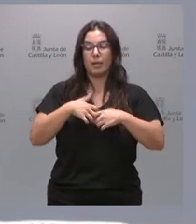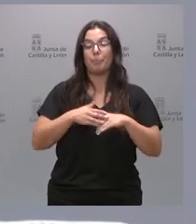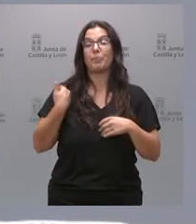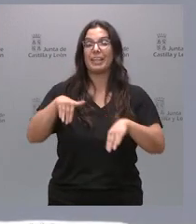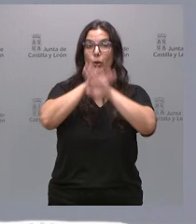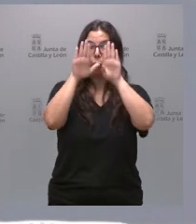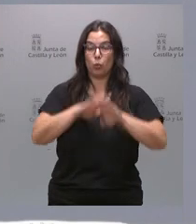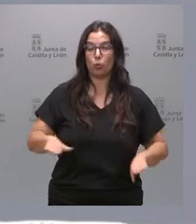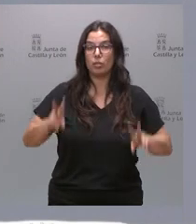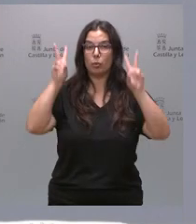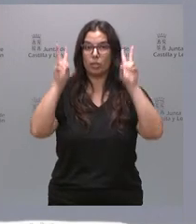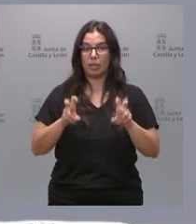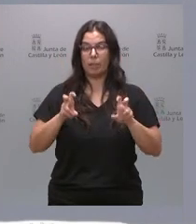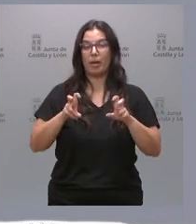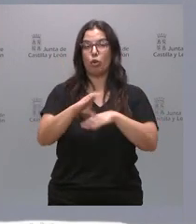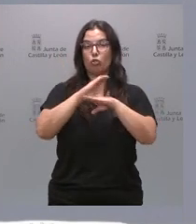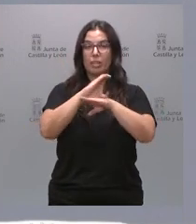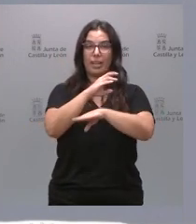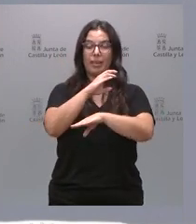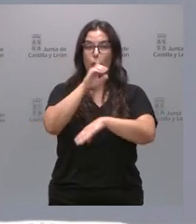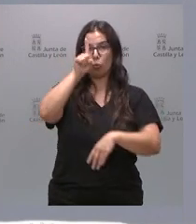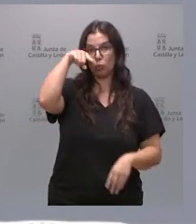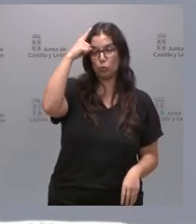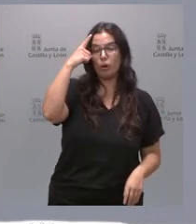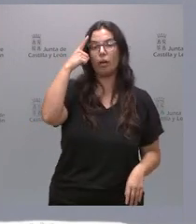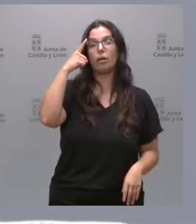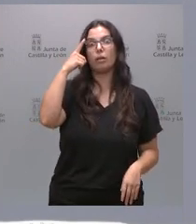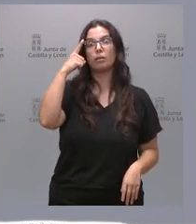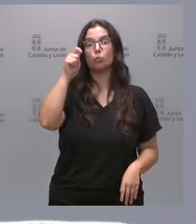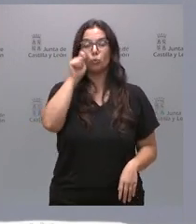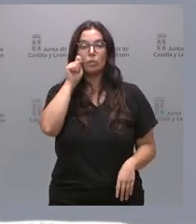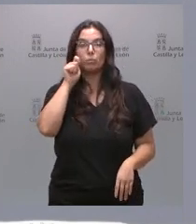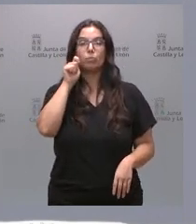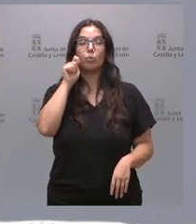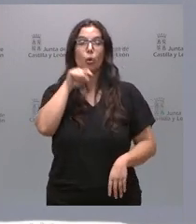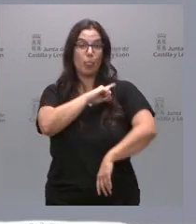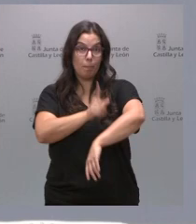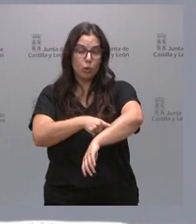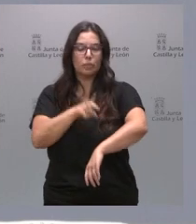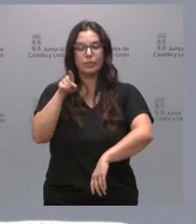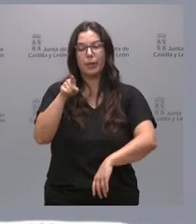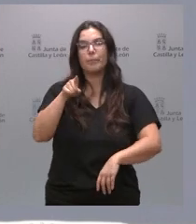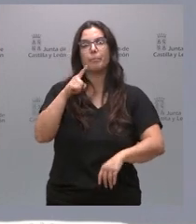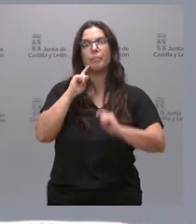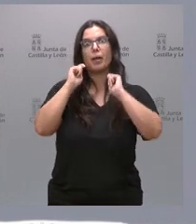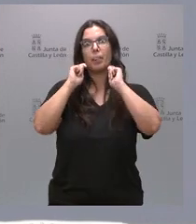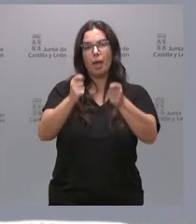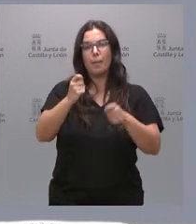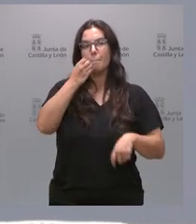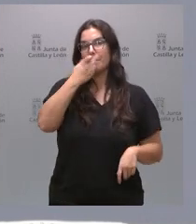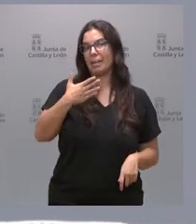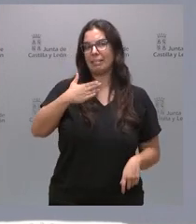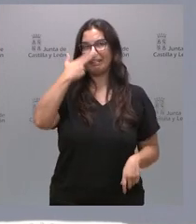en lo que tiene que ver con la consejería de cultura turismo y deporte se declara vic